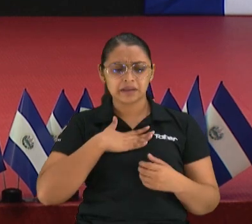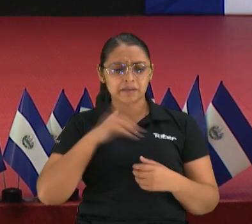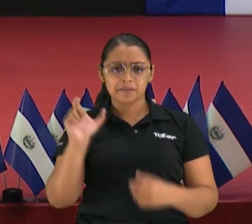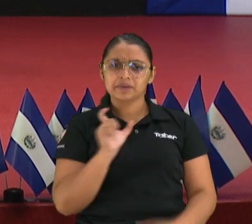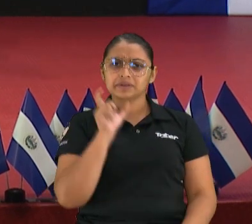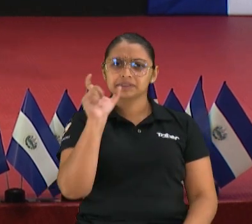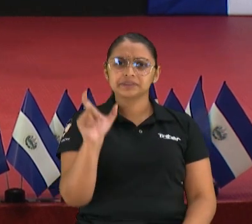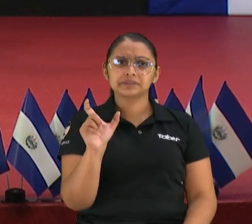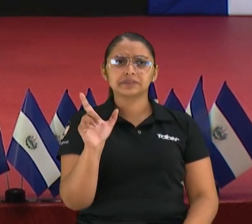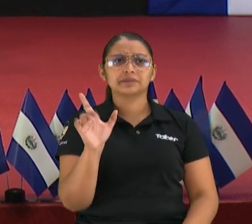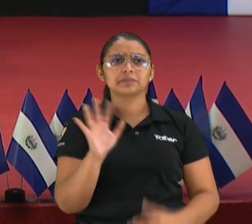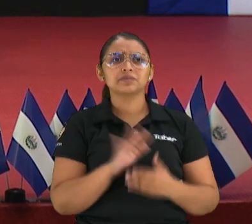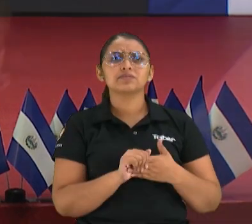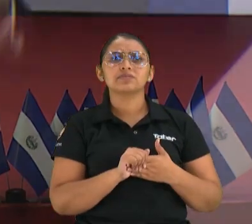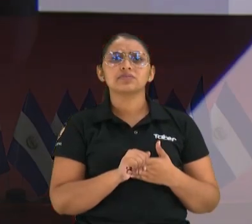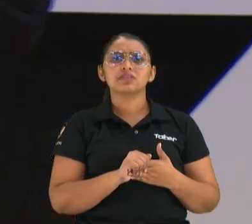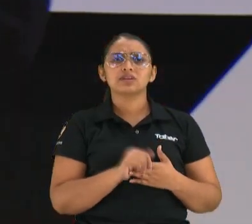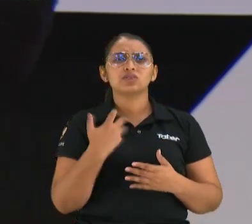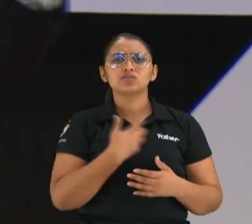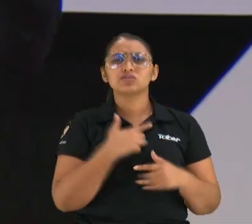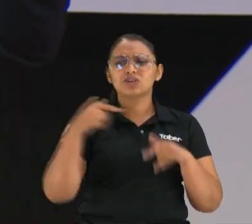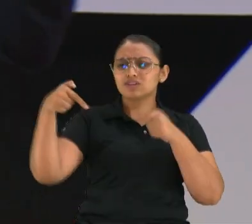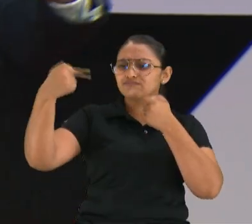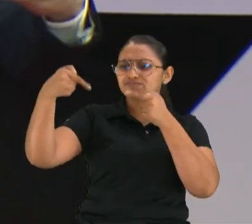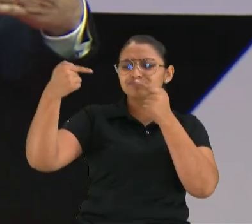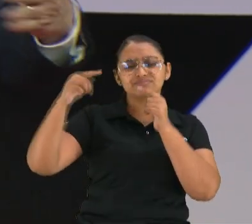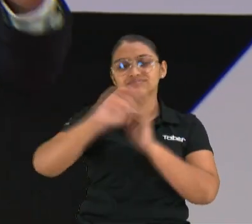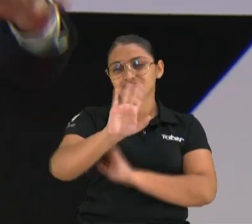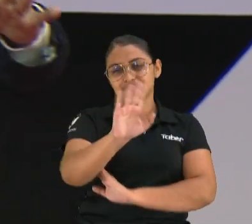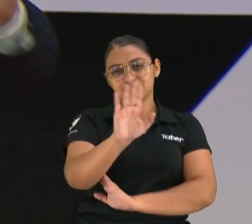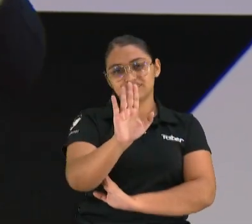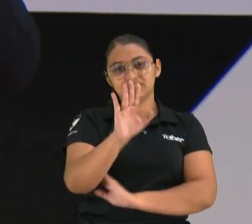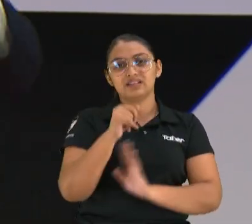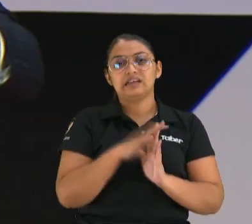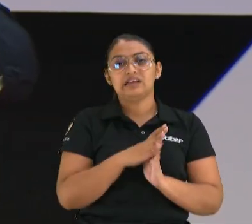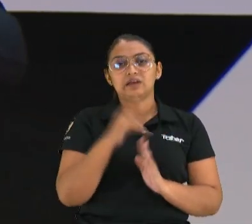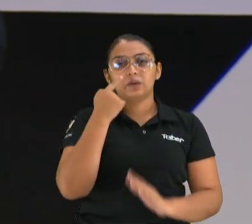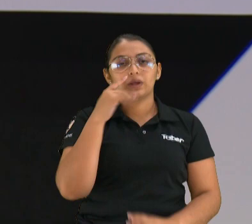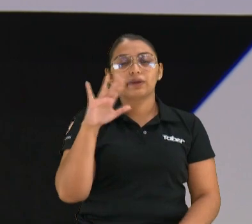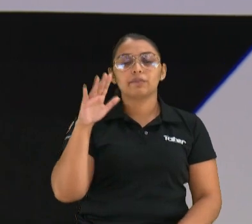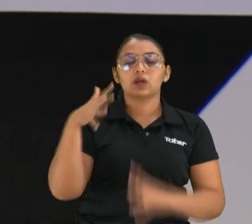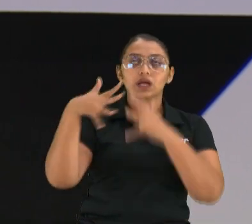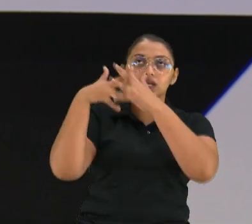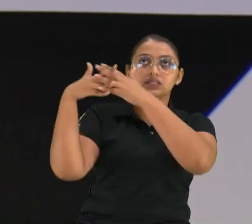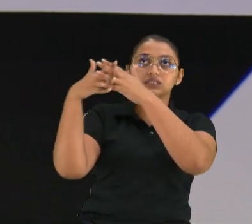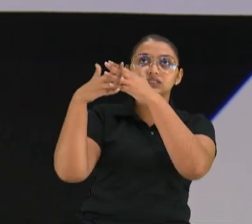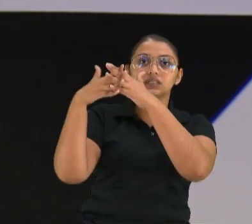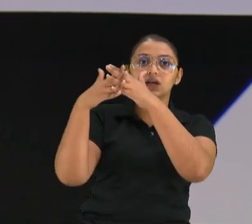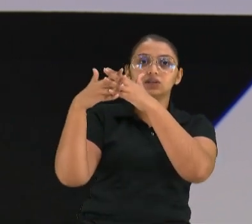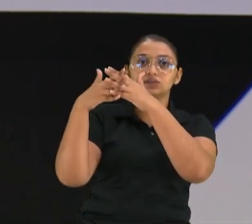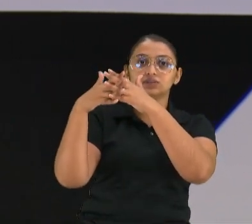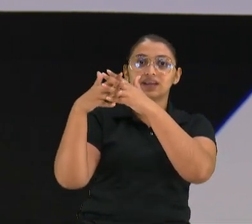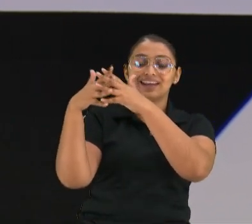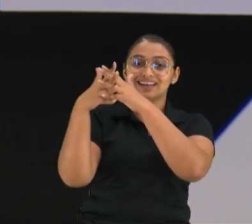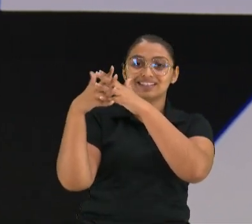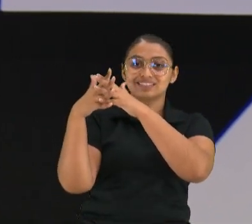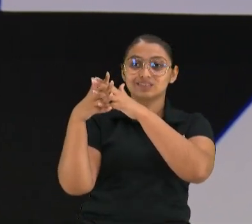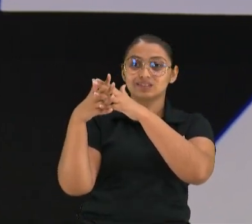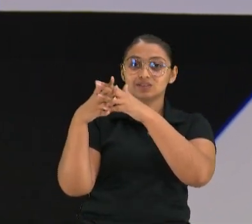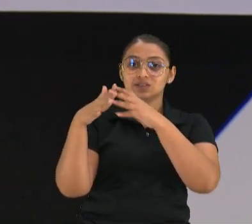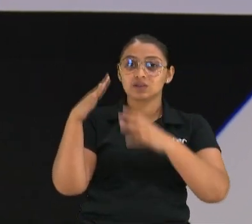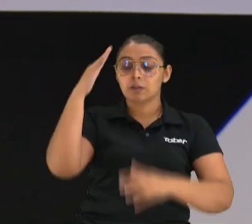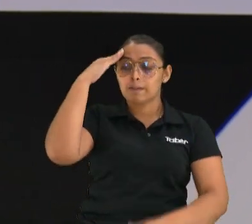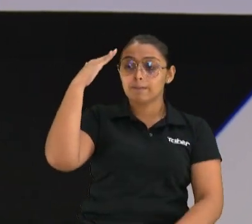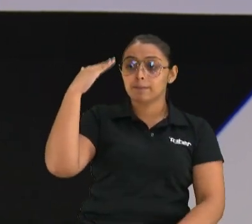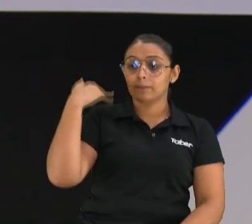nada yo los jóvenes le digo no peleé estamos en San Francisco una madre llega bien agitada hermano en San Francisco hay más marihuana que churros Diana